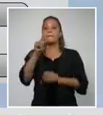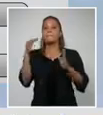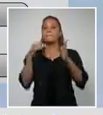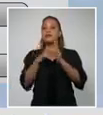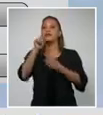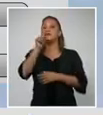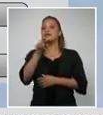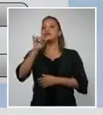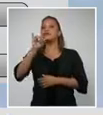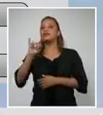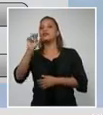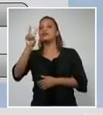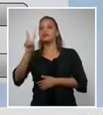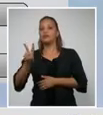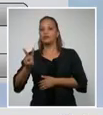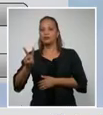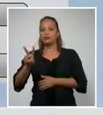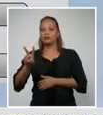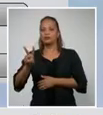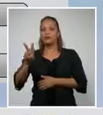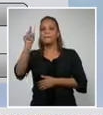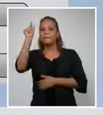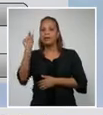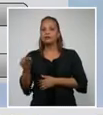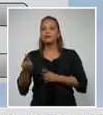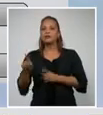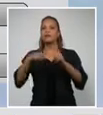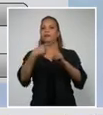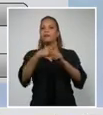1.162 personas con COVID-19.